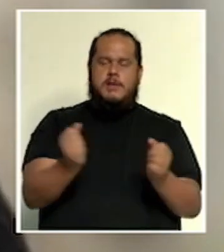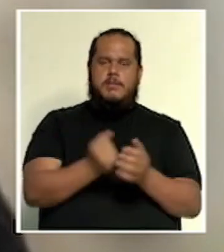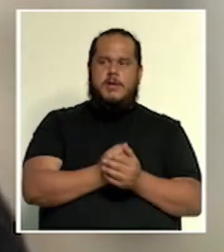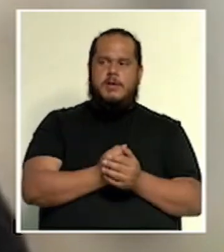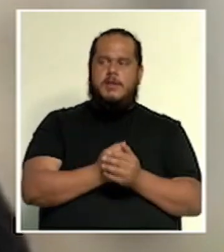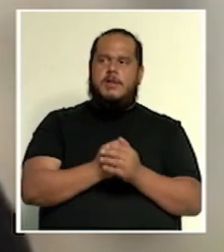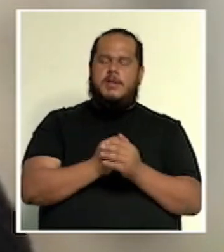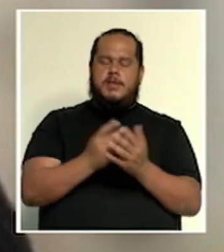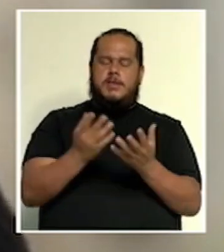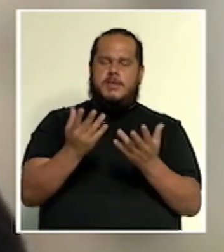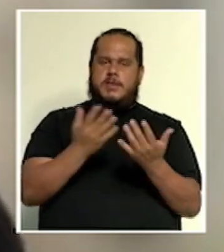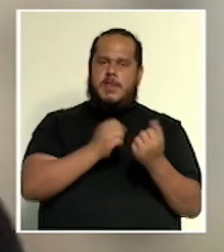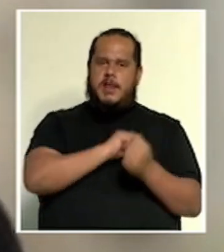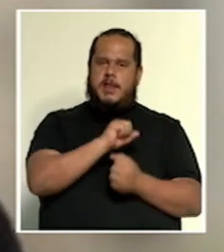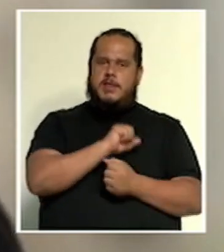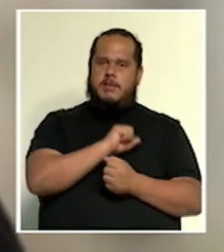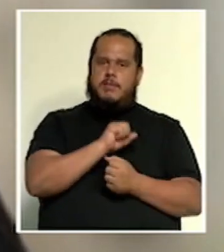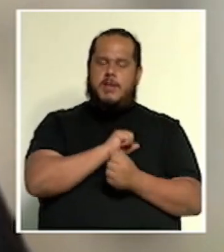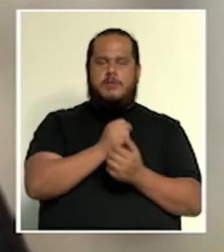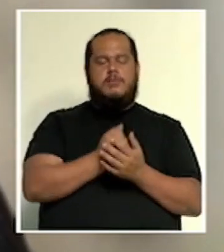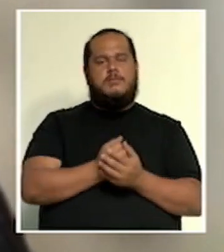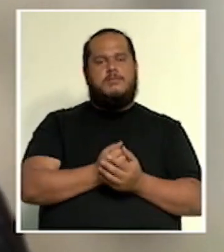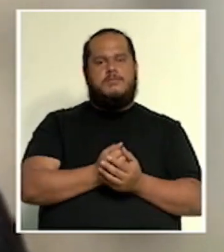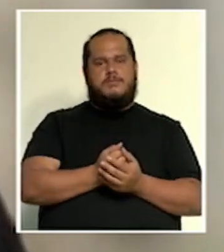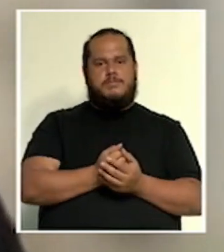del espanto.